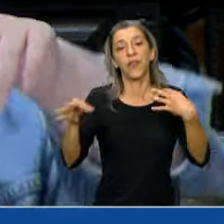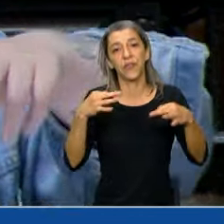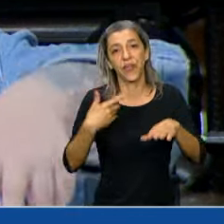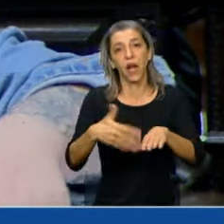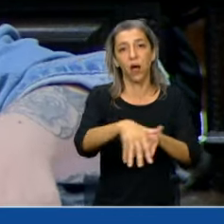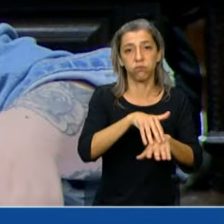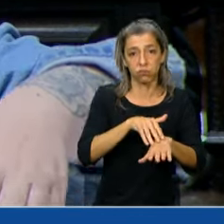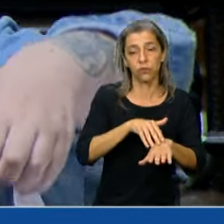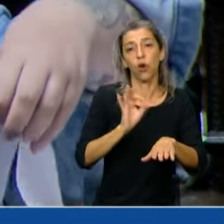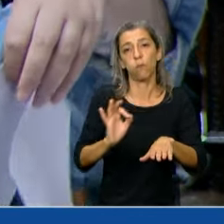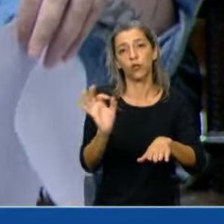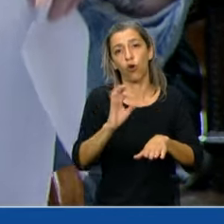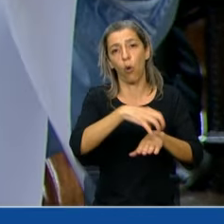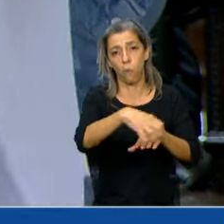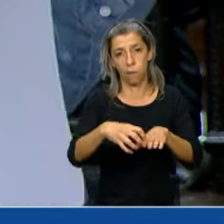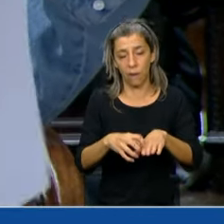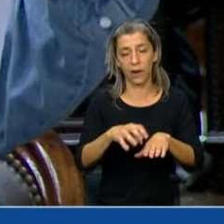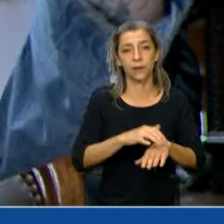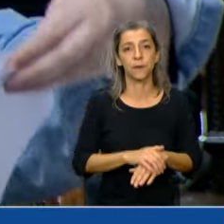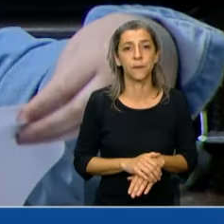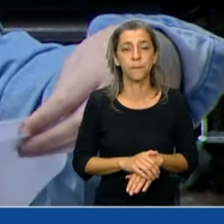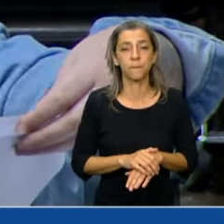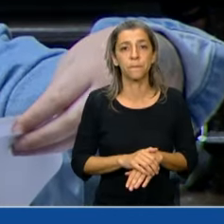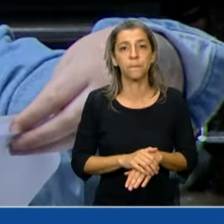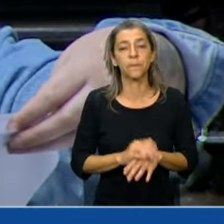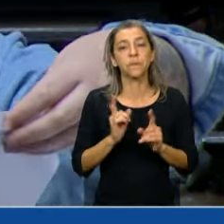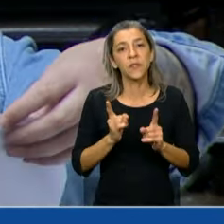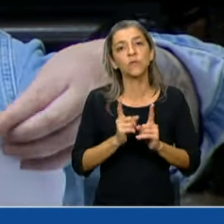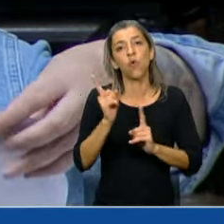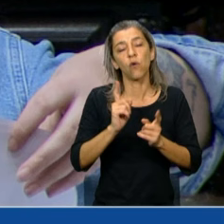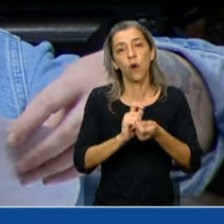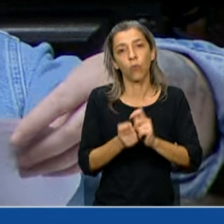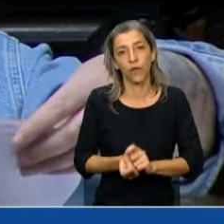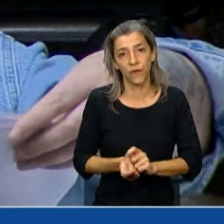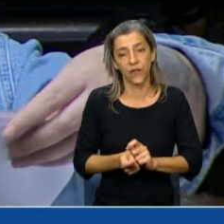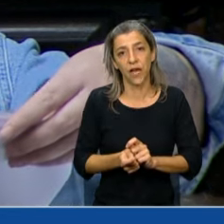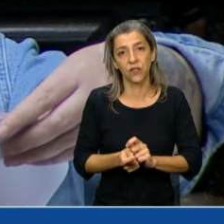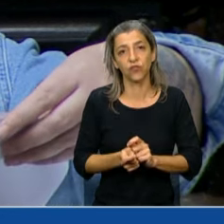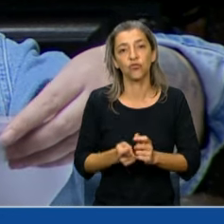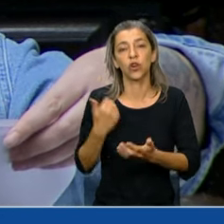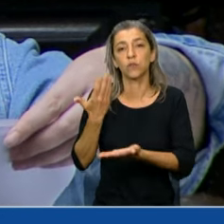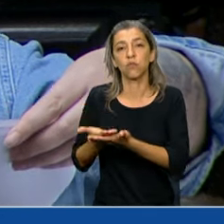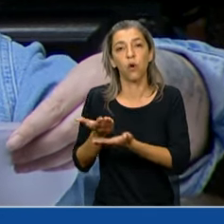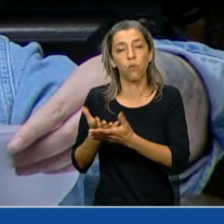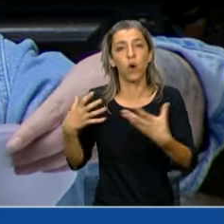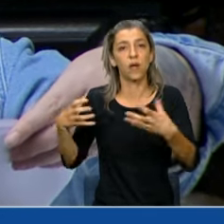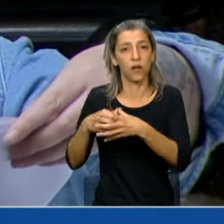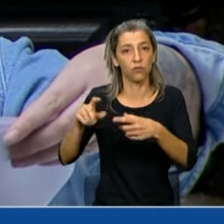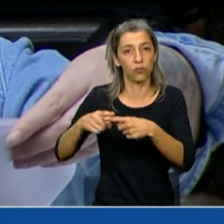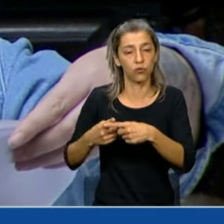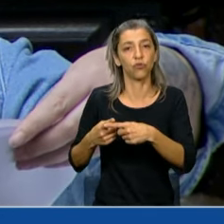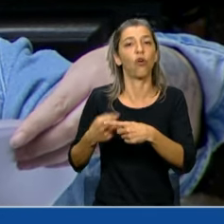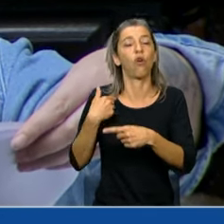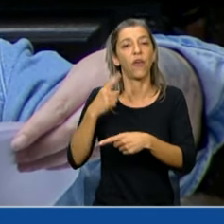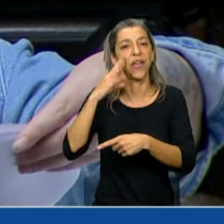capellada y Asimismo realizo las siguientes modificaciones conforme a la propuesta del interbloque de identidad bonarense que